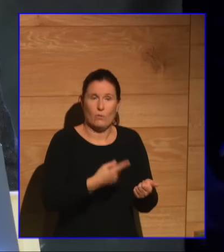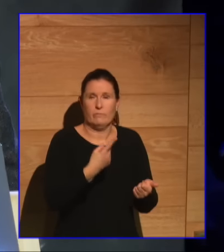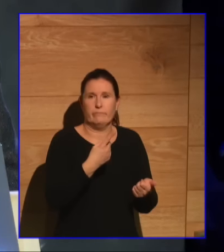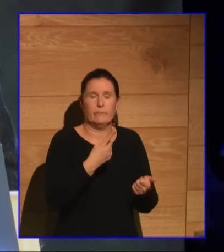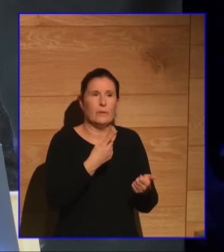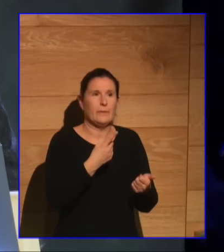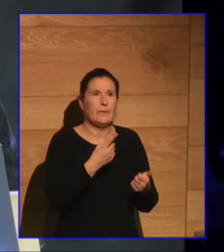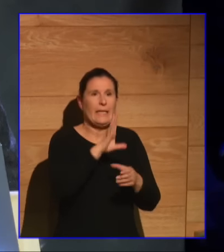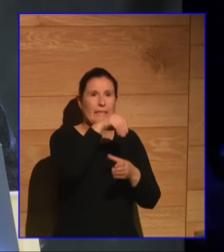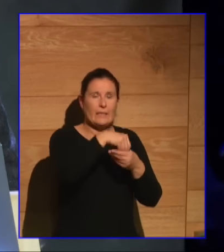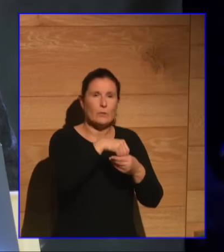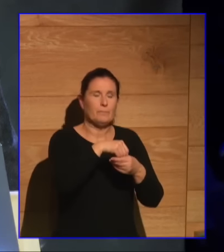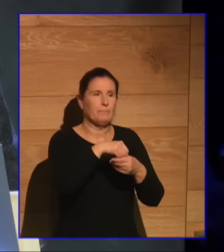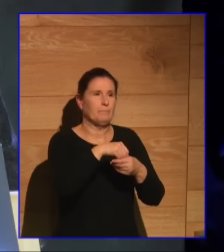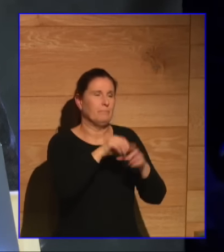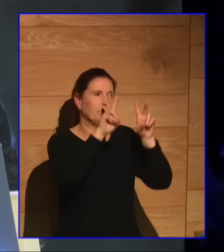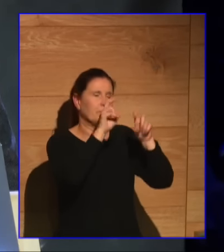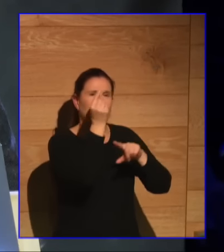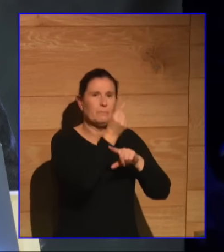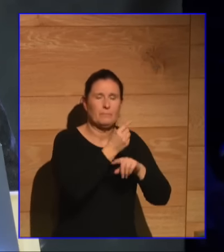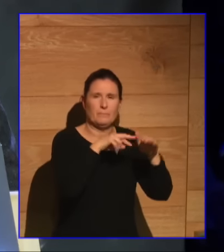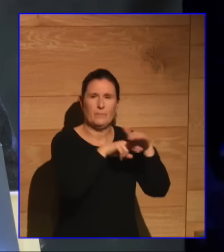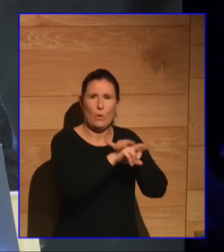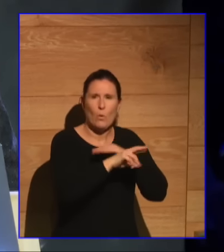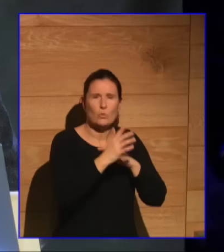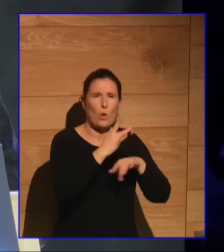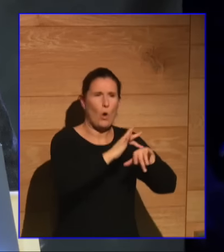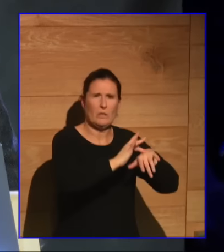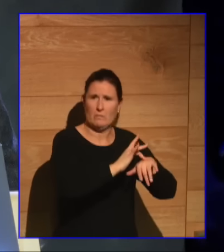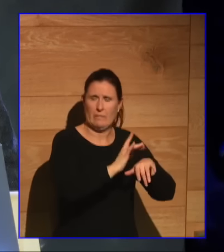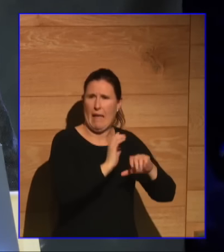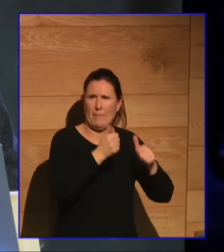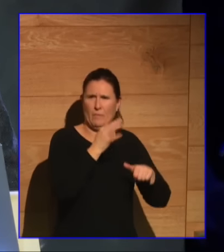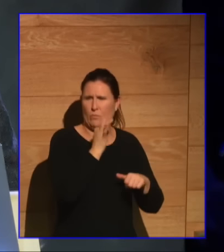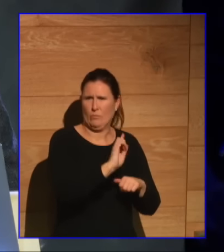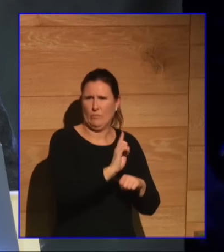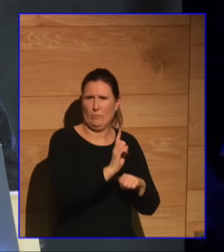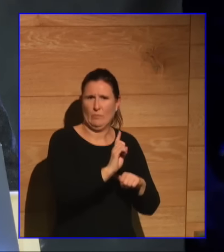recursos digitales. Desde luego no eran enteramente novedosos y había habido